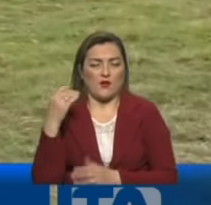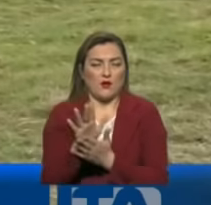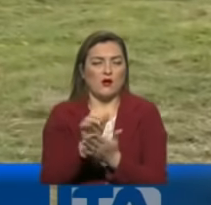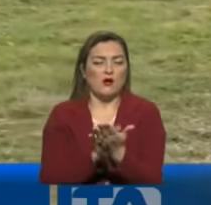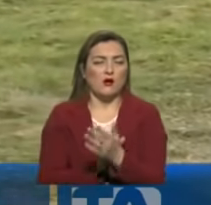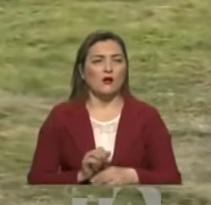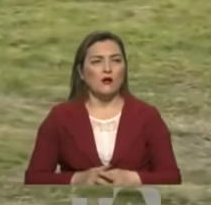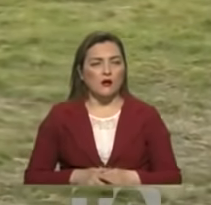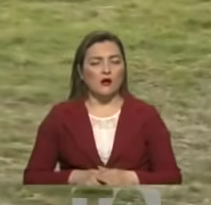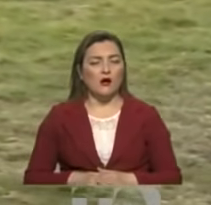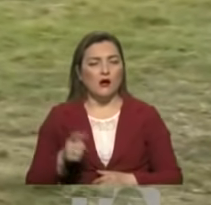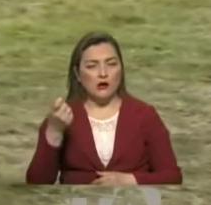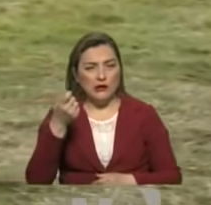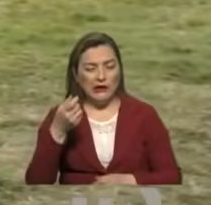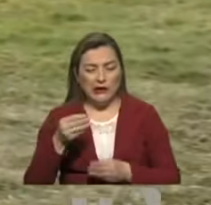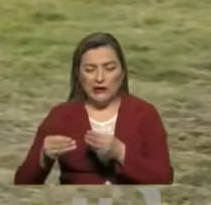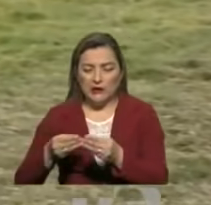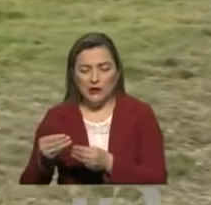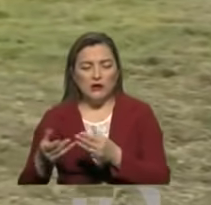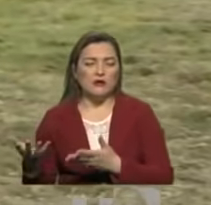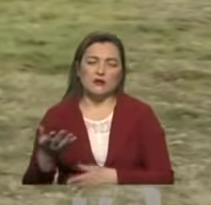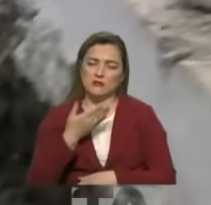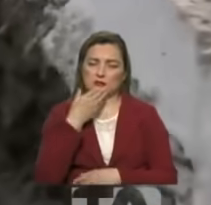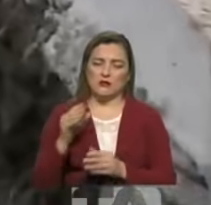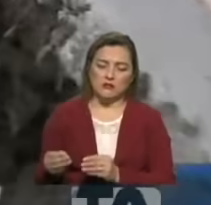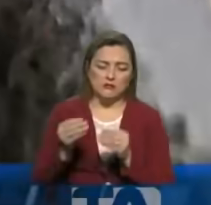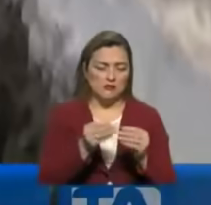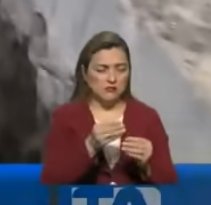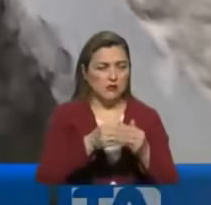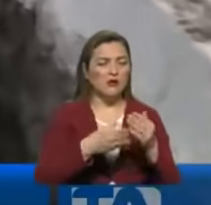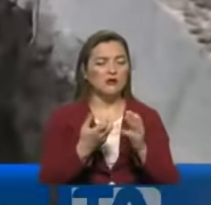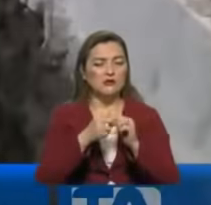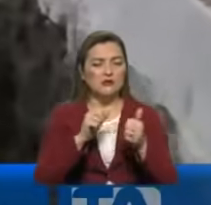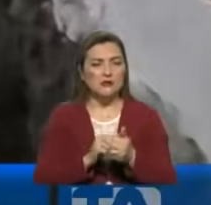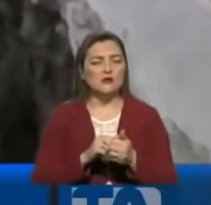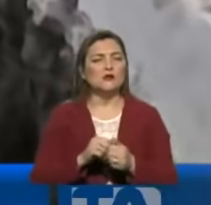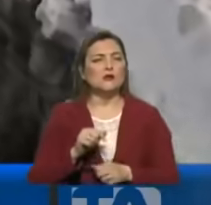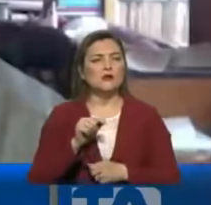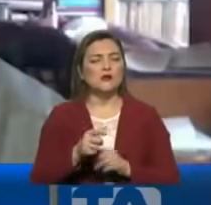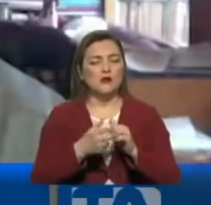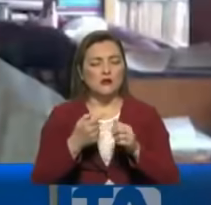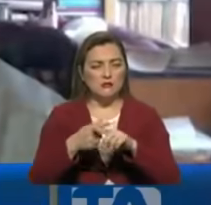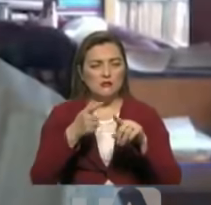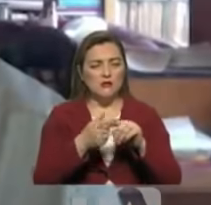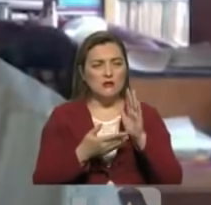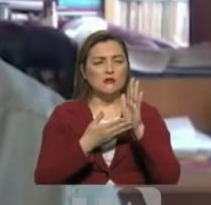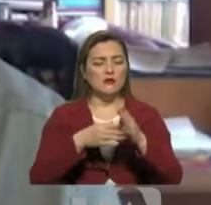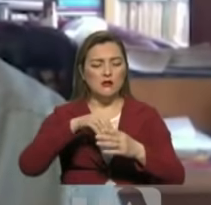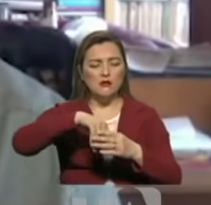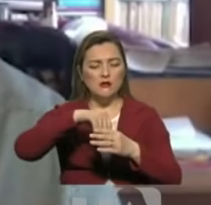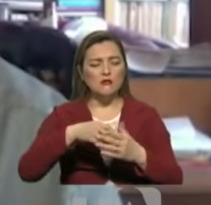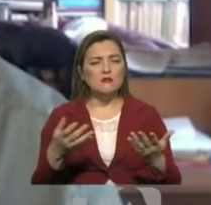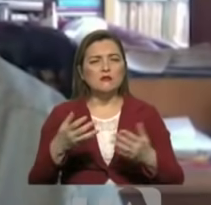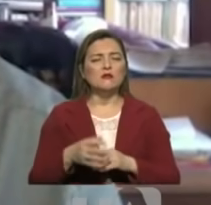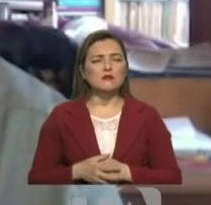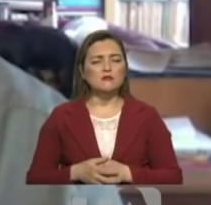proyecto porque asegura con estos recursos se pudo enfrentar otros problemas que se registran en la capital. Por ejemplo, esos fondos podían